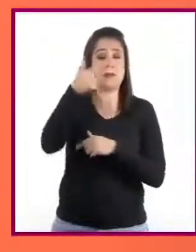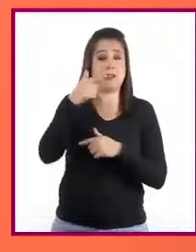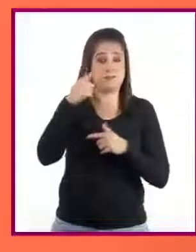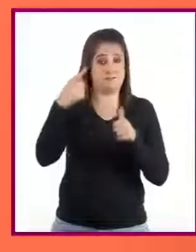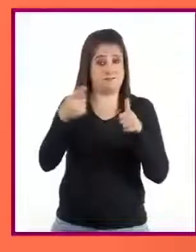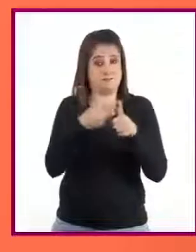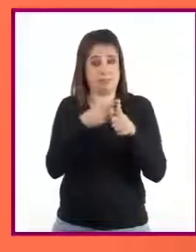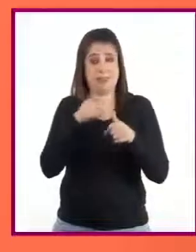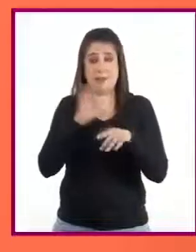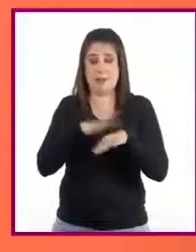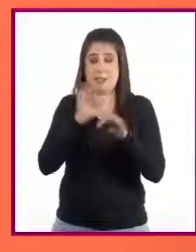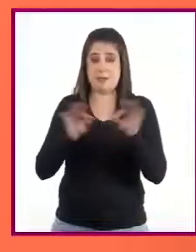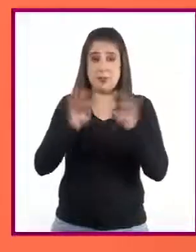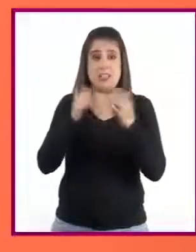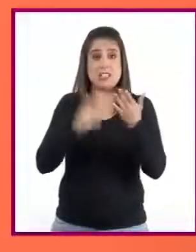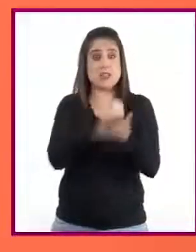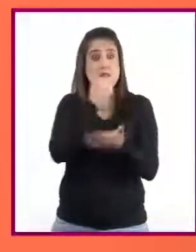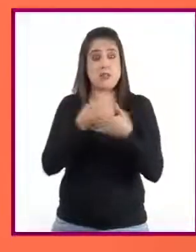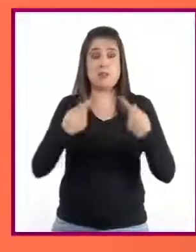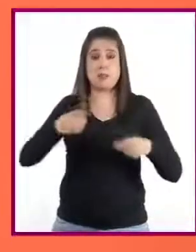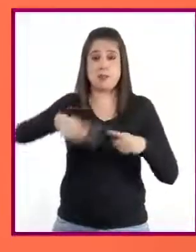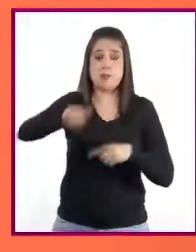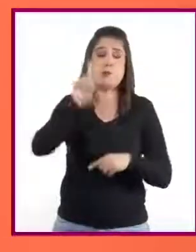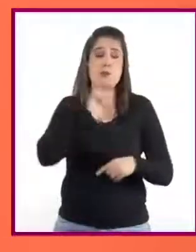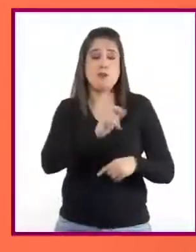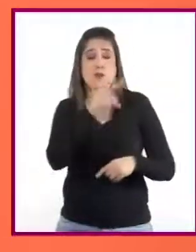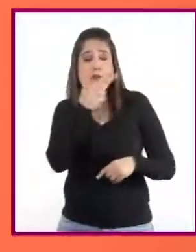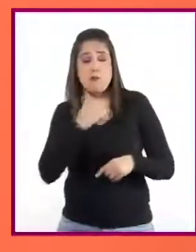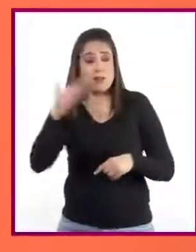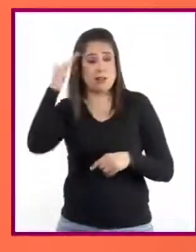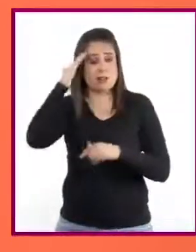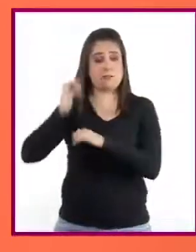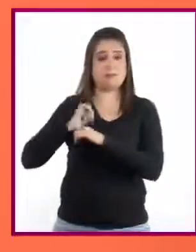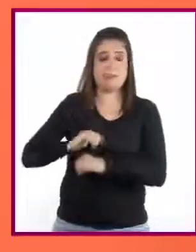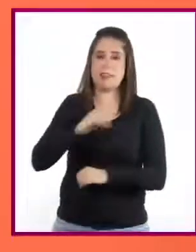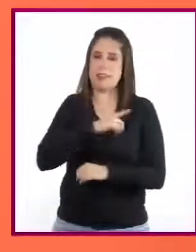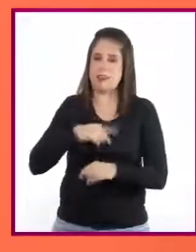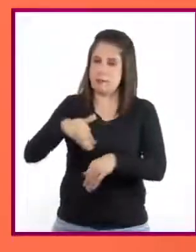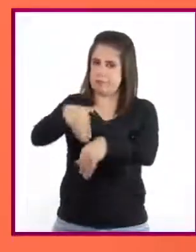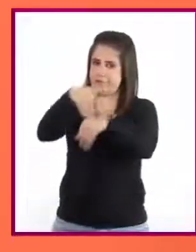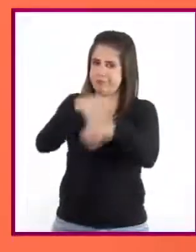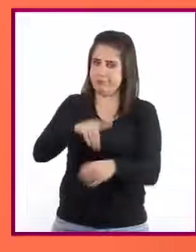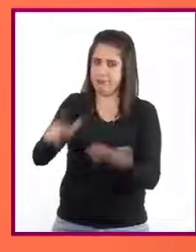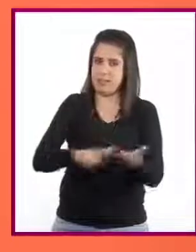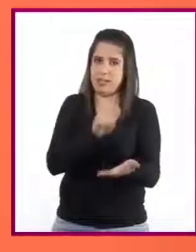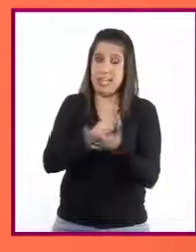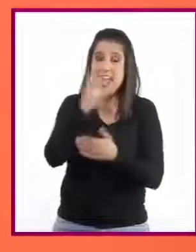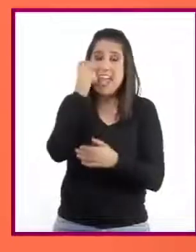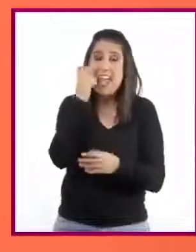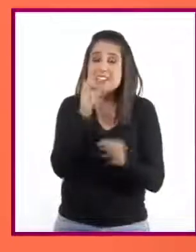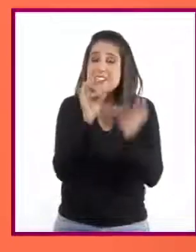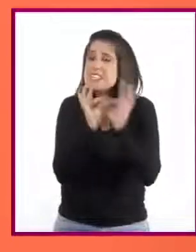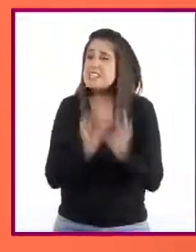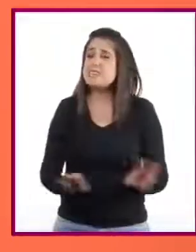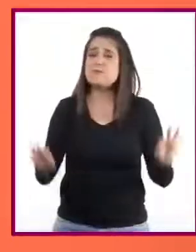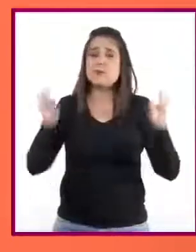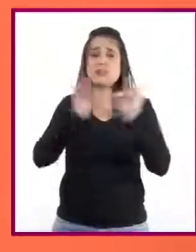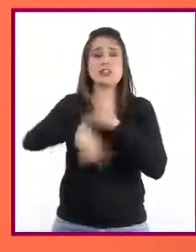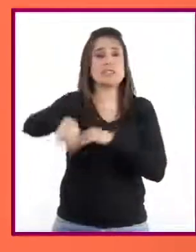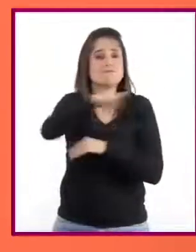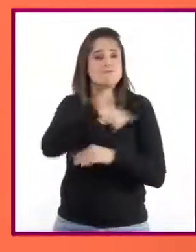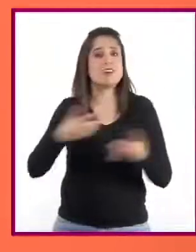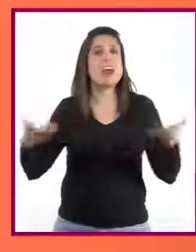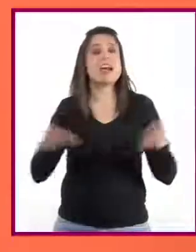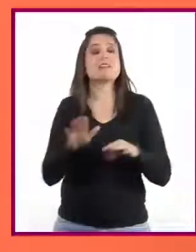que ciudadanas, ciudadanos y autoridades se apeguen a las normas. Y para ello es fundamental que lo hagan